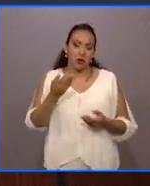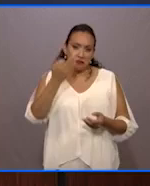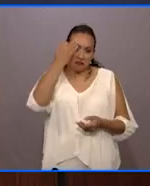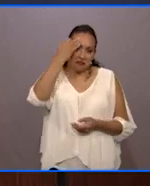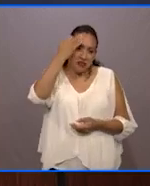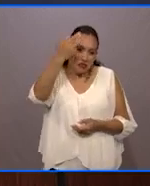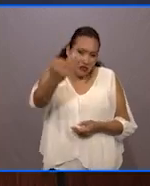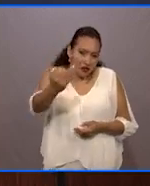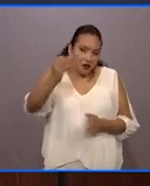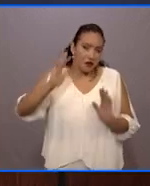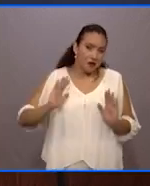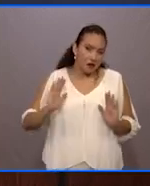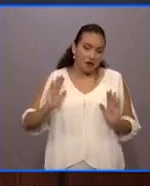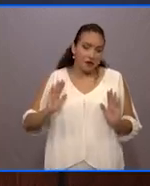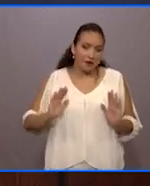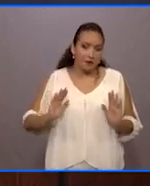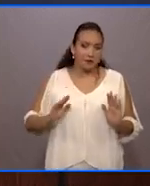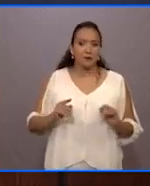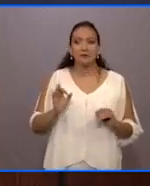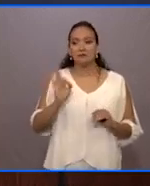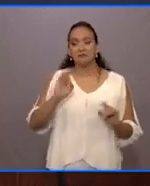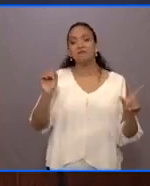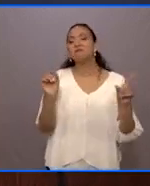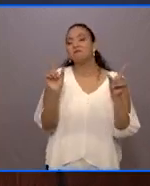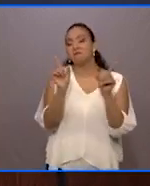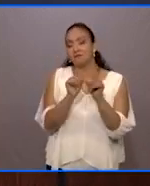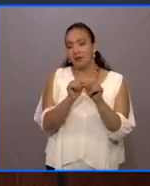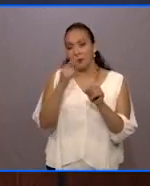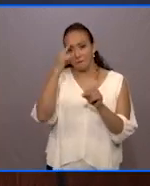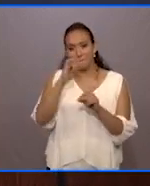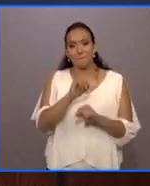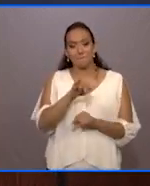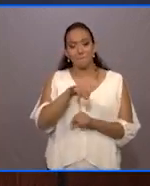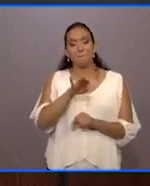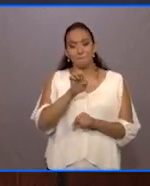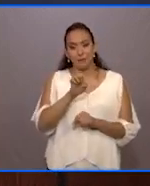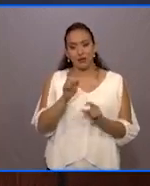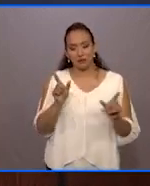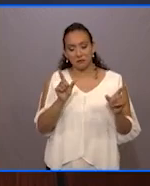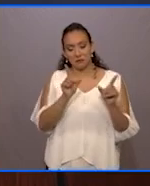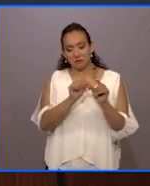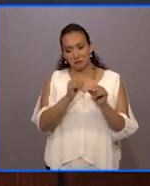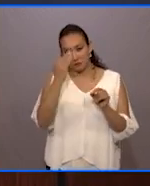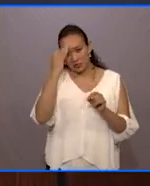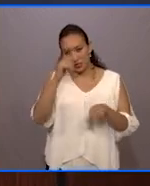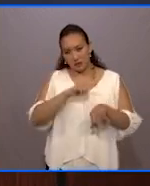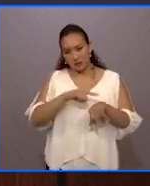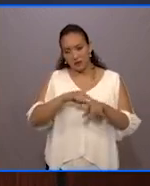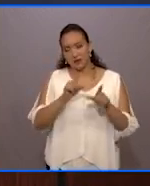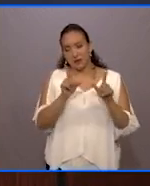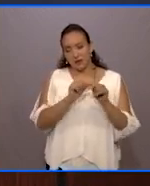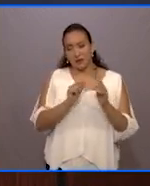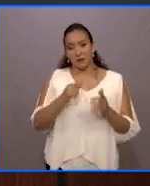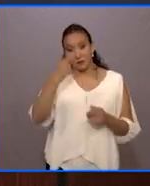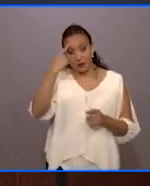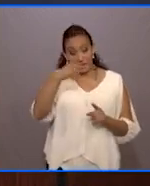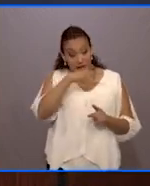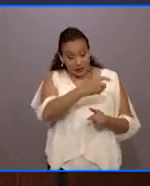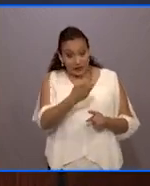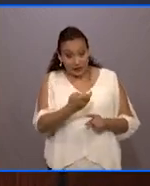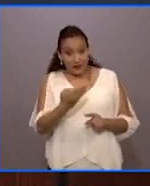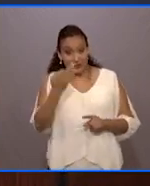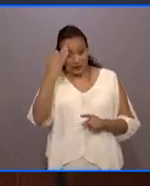tiempo pues muy breve al Instituto Nacional Electoral para que en su caso